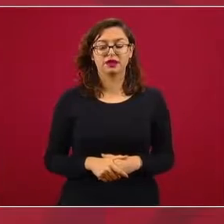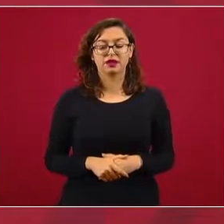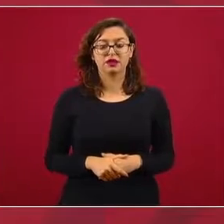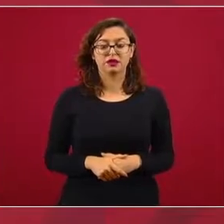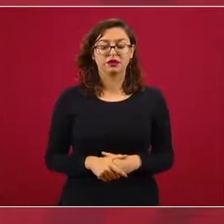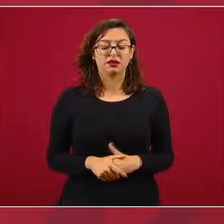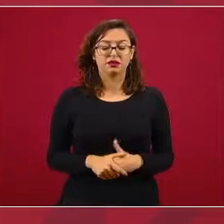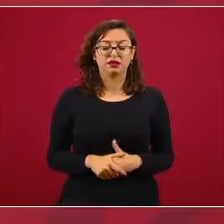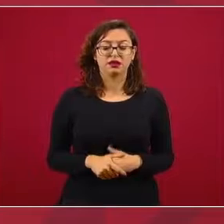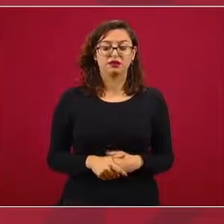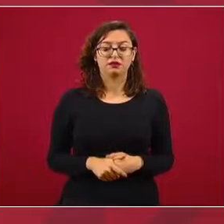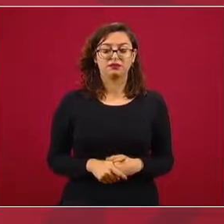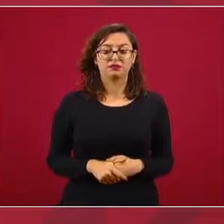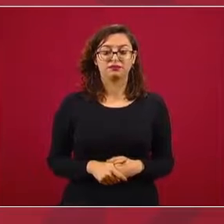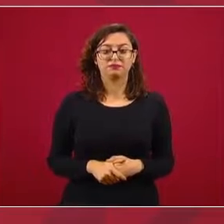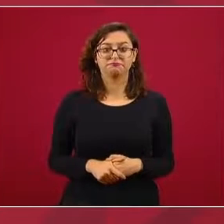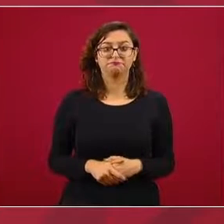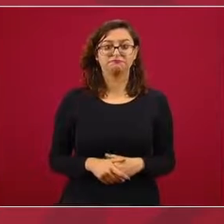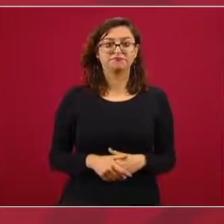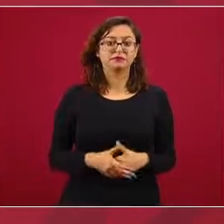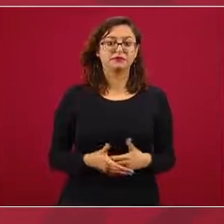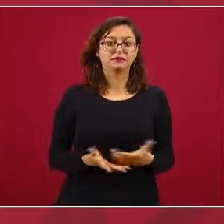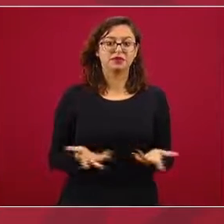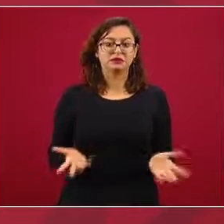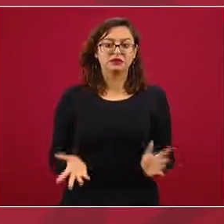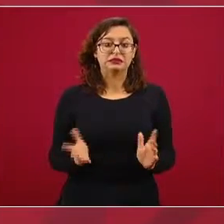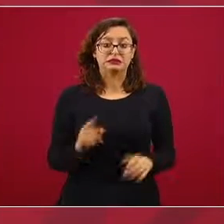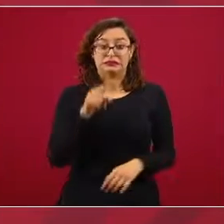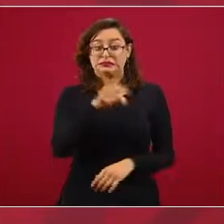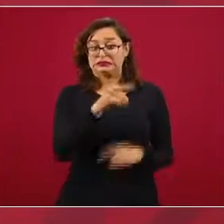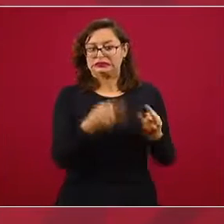tratando desde hace algunos días,